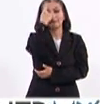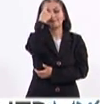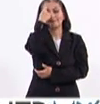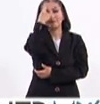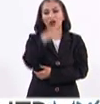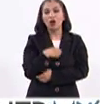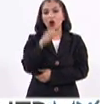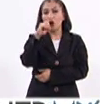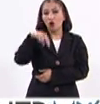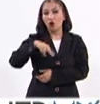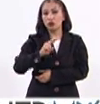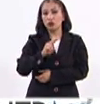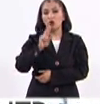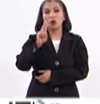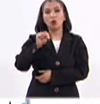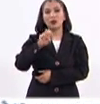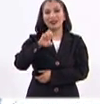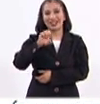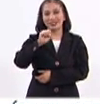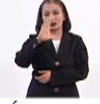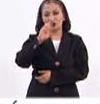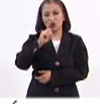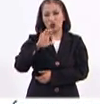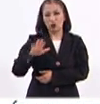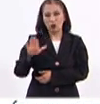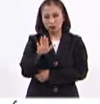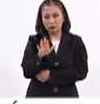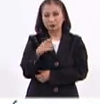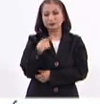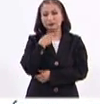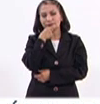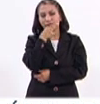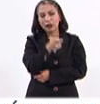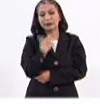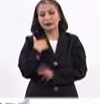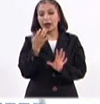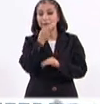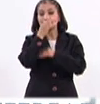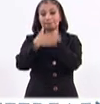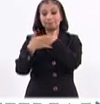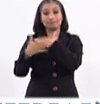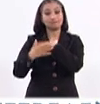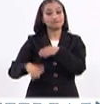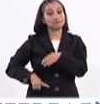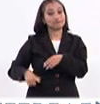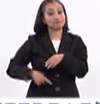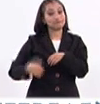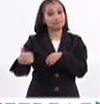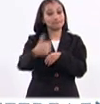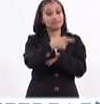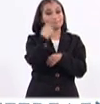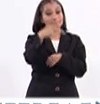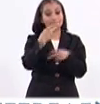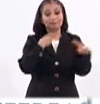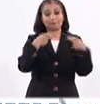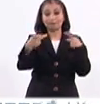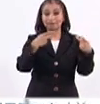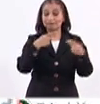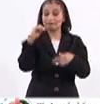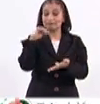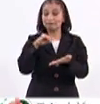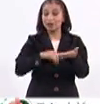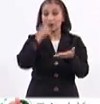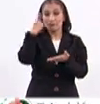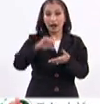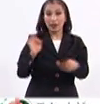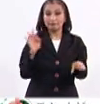la Organización de Naciones Unidas para la Educación, la Ciencia y la Cultura, la UNESCO, ha hecho un llamado a los gobiernos para que tomen medidas políticas con